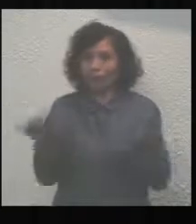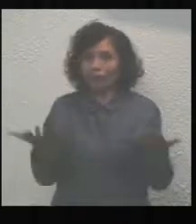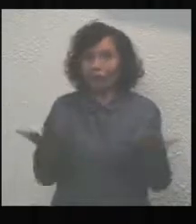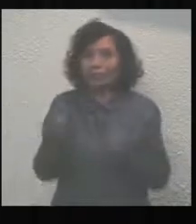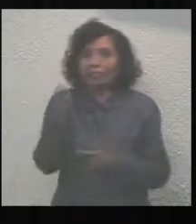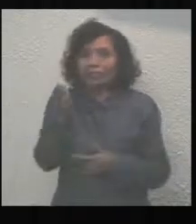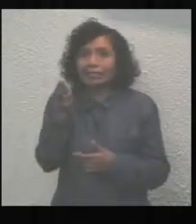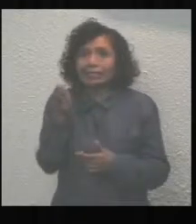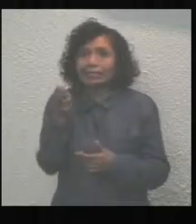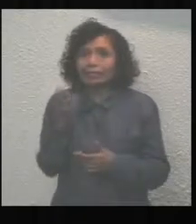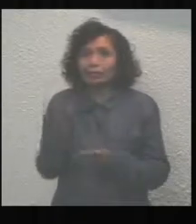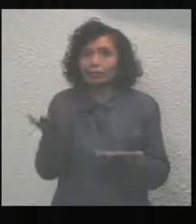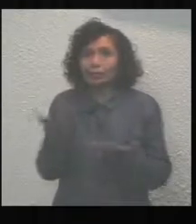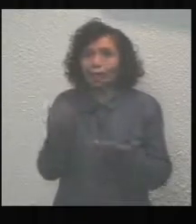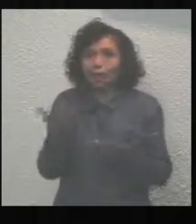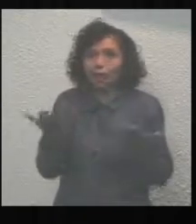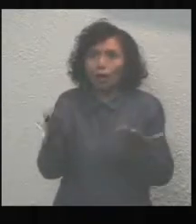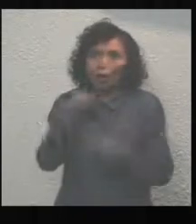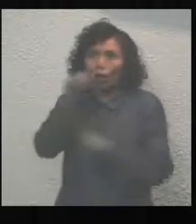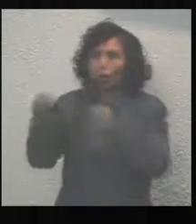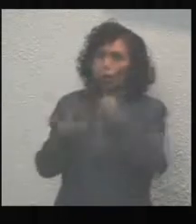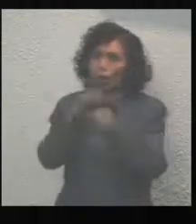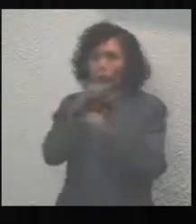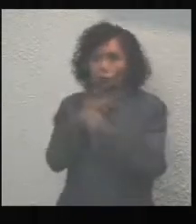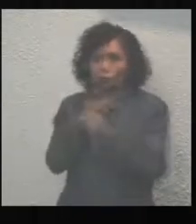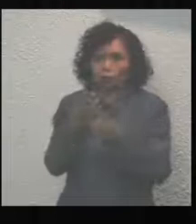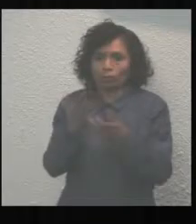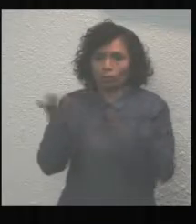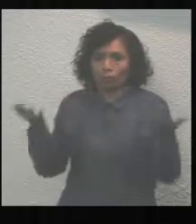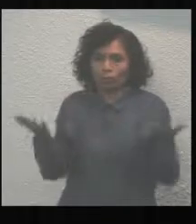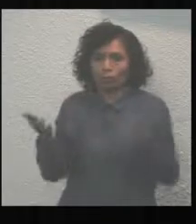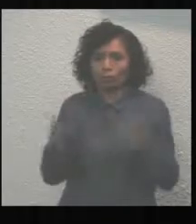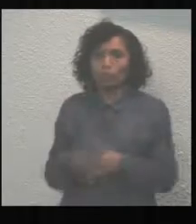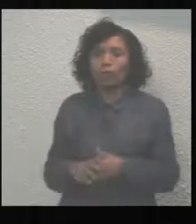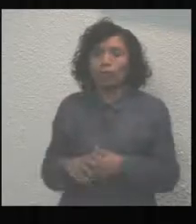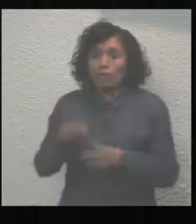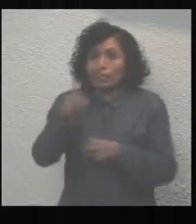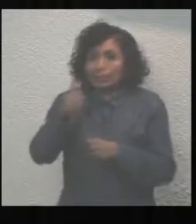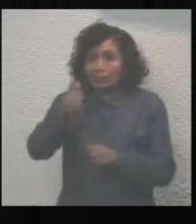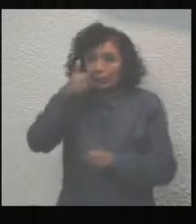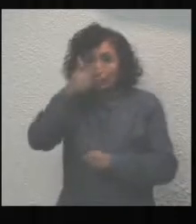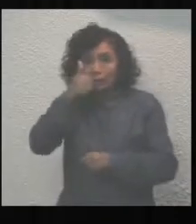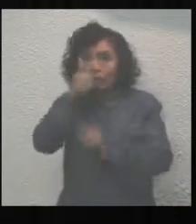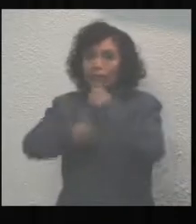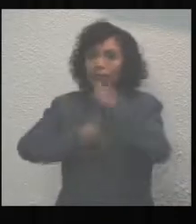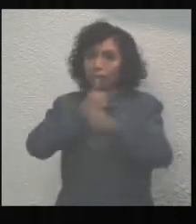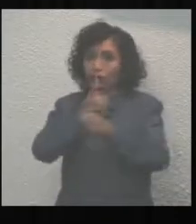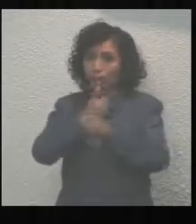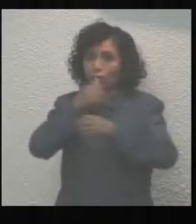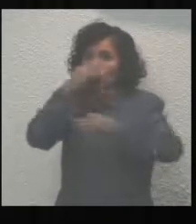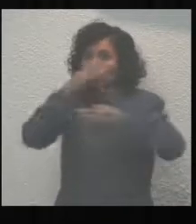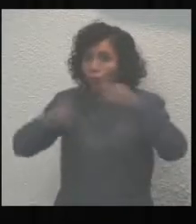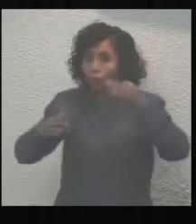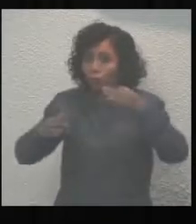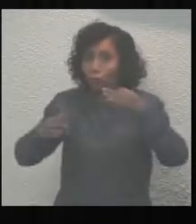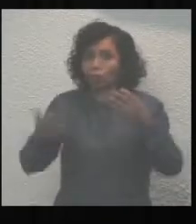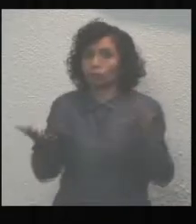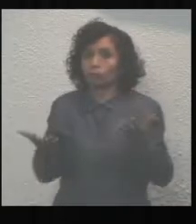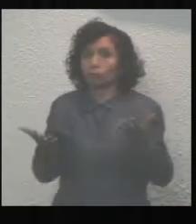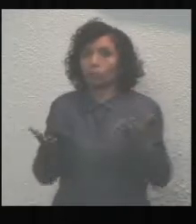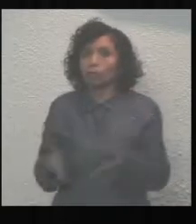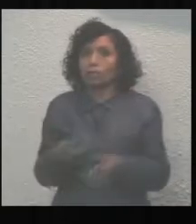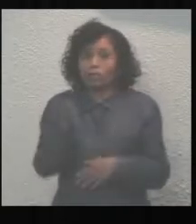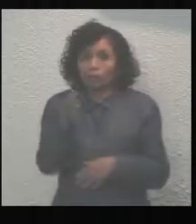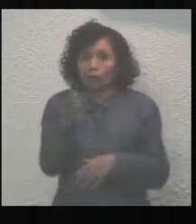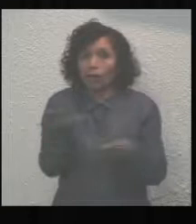ocasión oportuna para hacerlo está culminando el sexenio de un gobierno que decía asumió a sí mismo como el